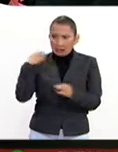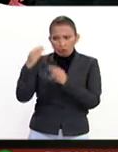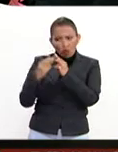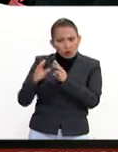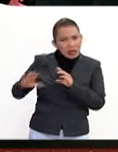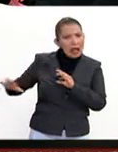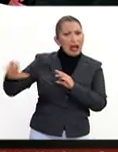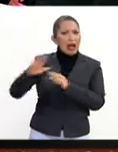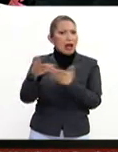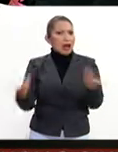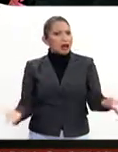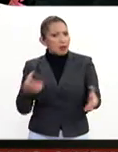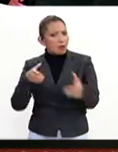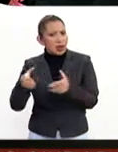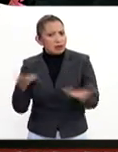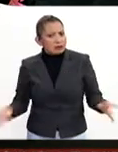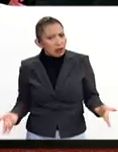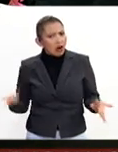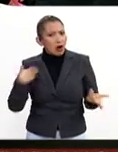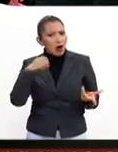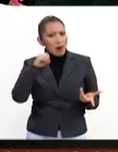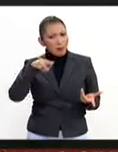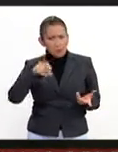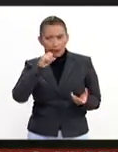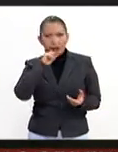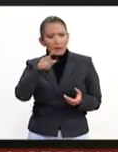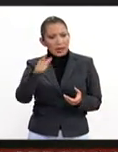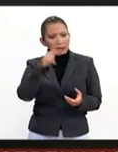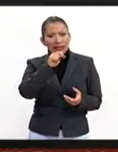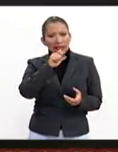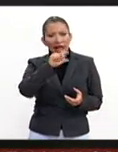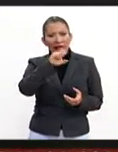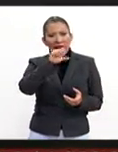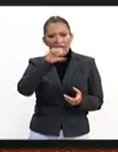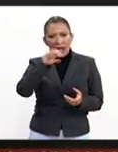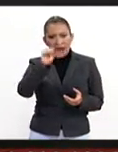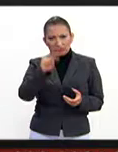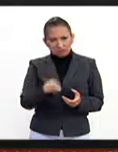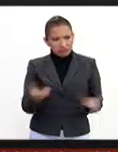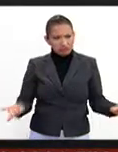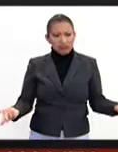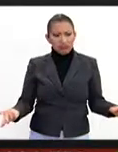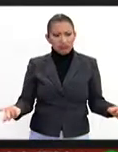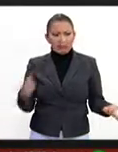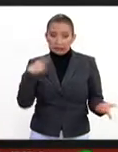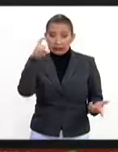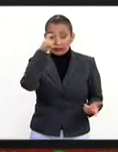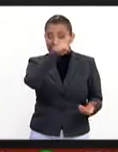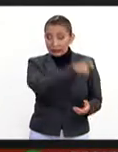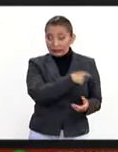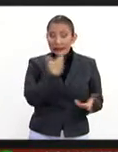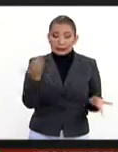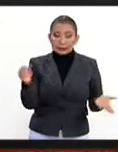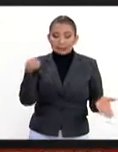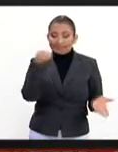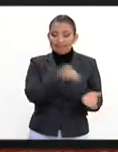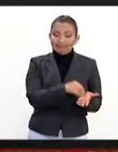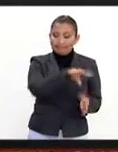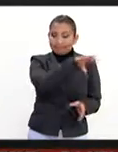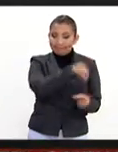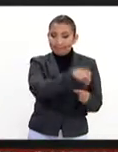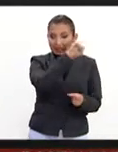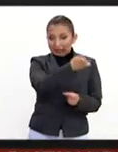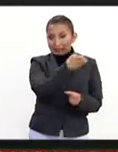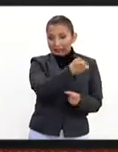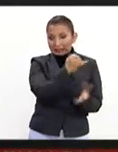multilaterales del comercio, no solo del OMC, sino también del Telecán, y eso complicaría la implementación práctica